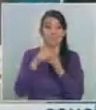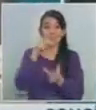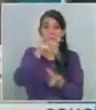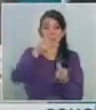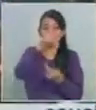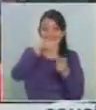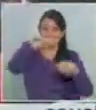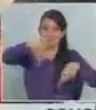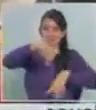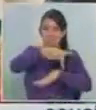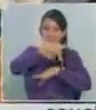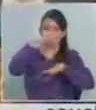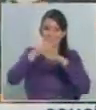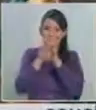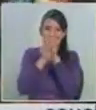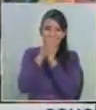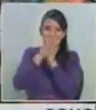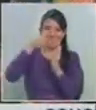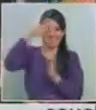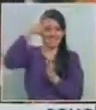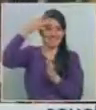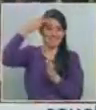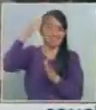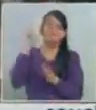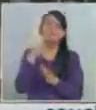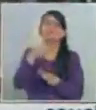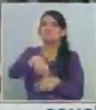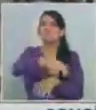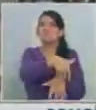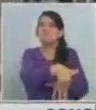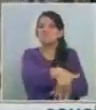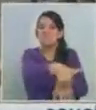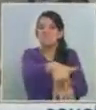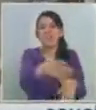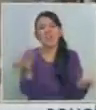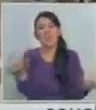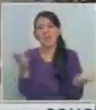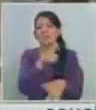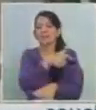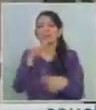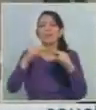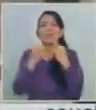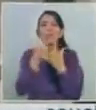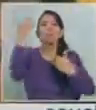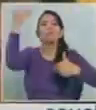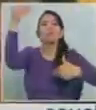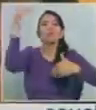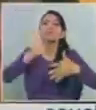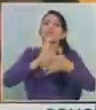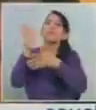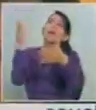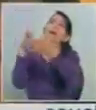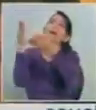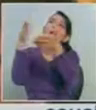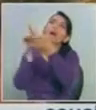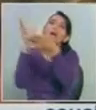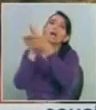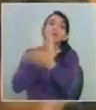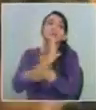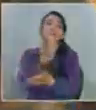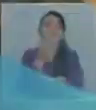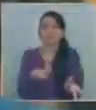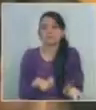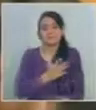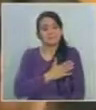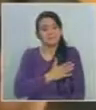Gustavo Baroja, calificó a la movilización como política llevada por intereses de los que siempre se oponen a todo. Lastimosamente las acciones